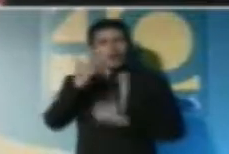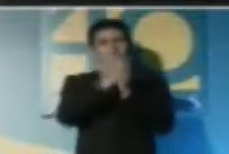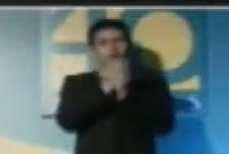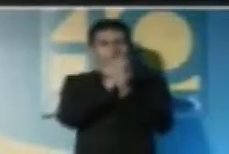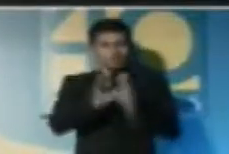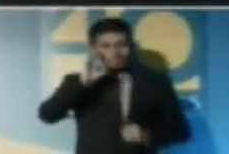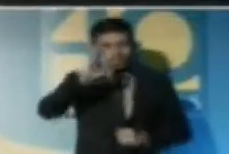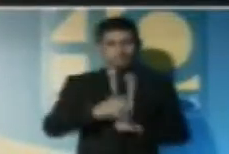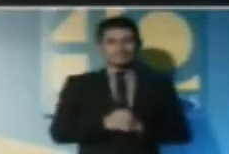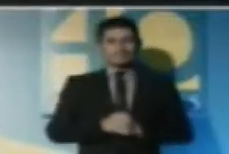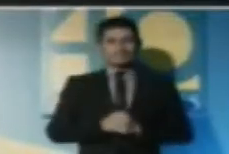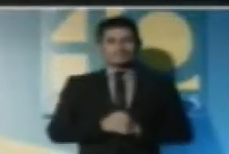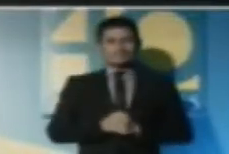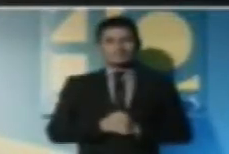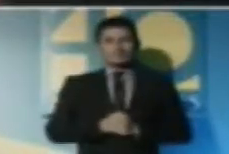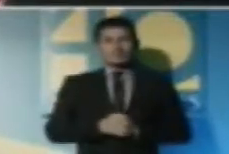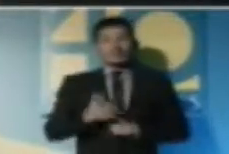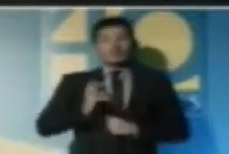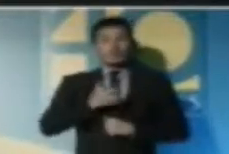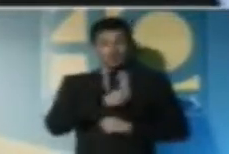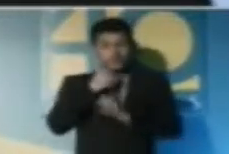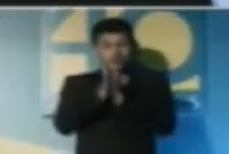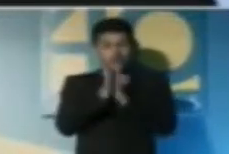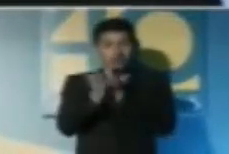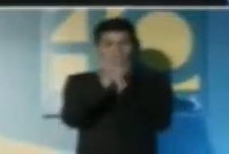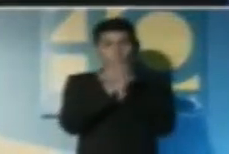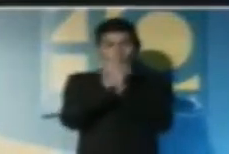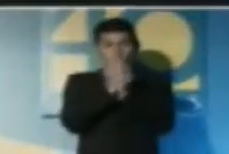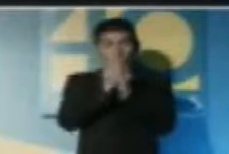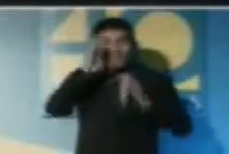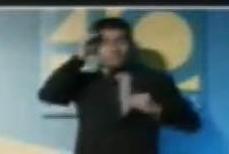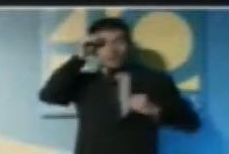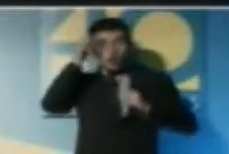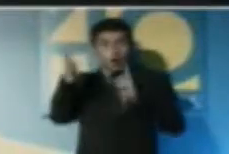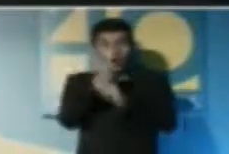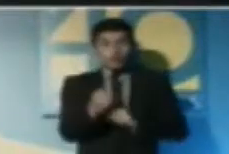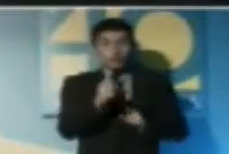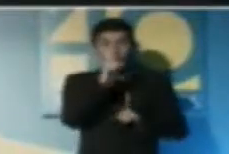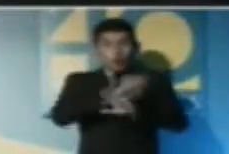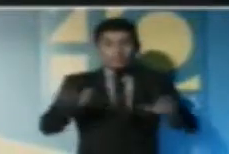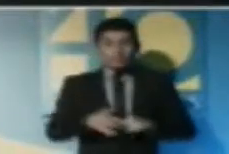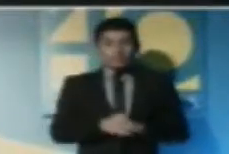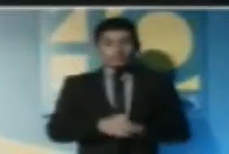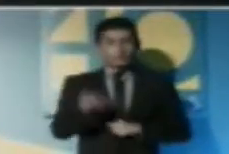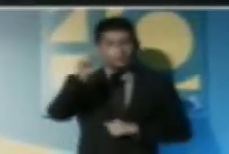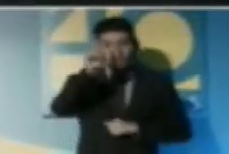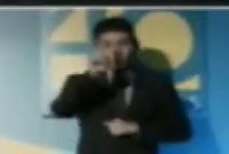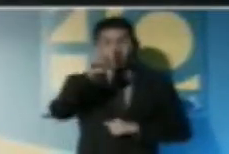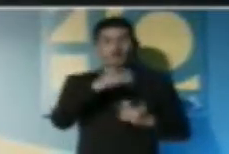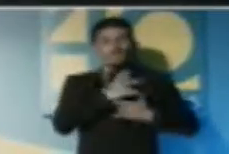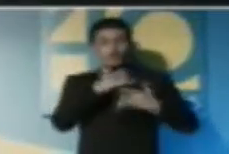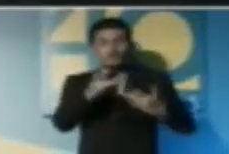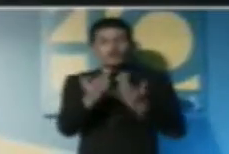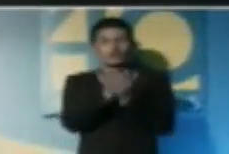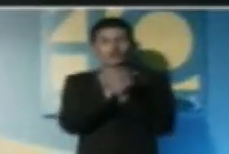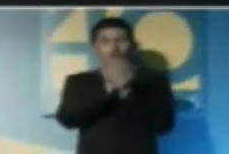educada. No podemos decir que solo la educación en valores lo logrará. La voluntad del ser humano actúa